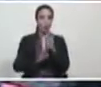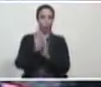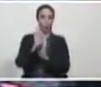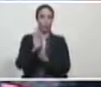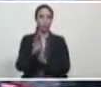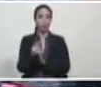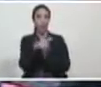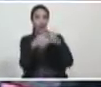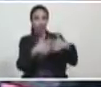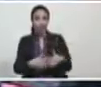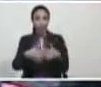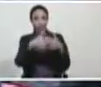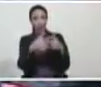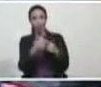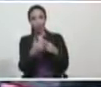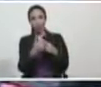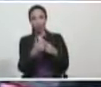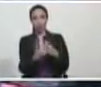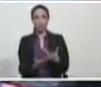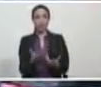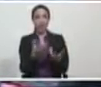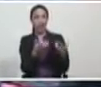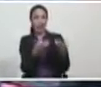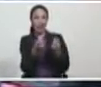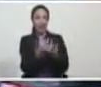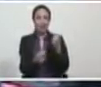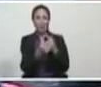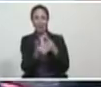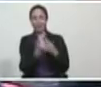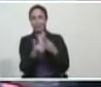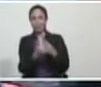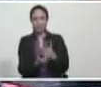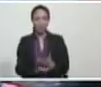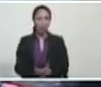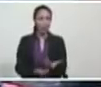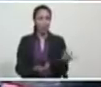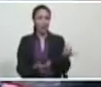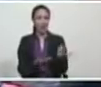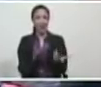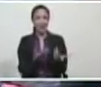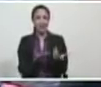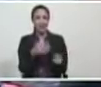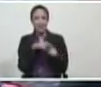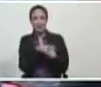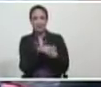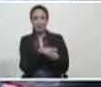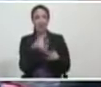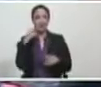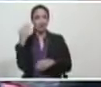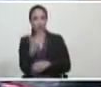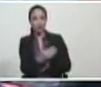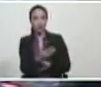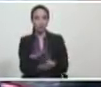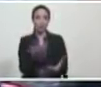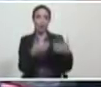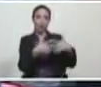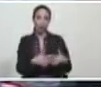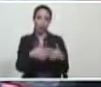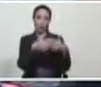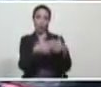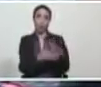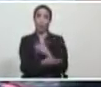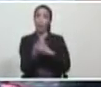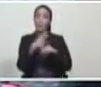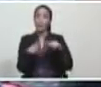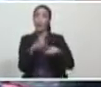el imperio los agrede a través de la guerra económica, a través de esas vulgares e ilícitas sanciones. Así que, presidente, usted al